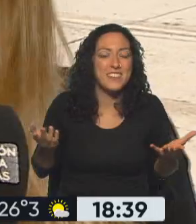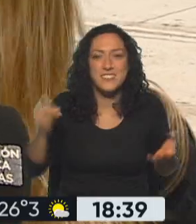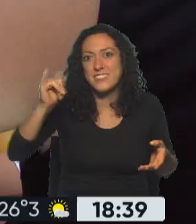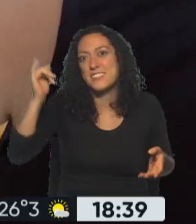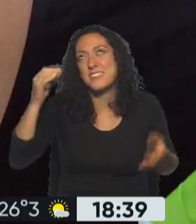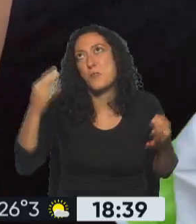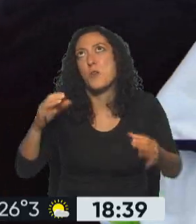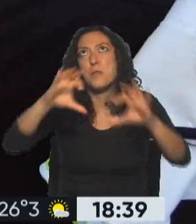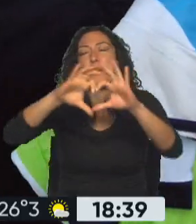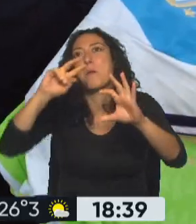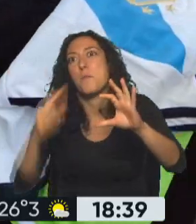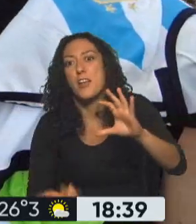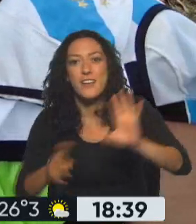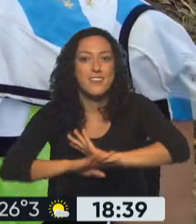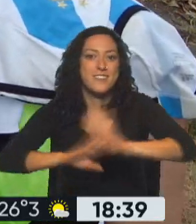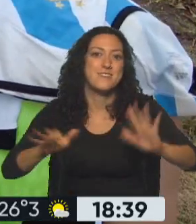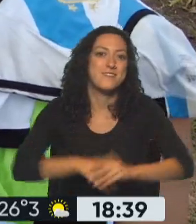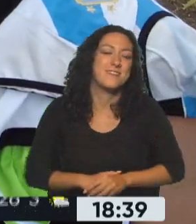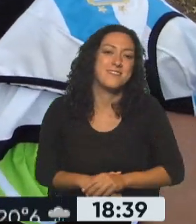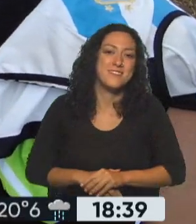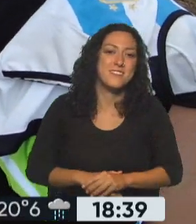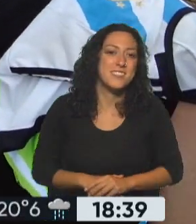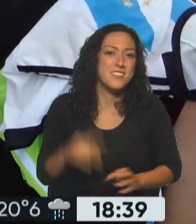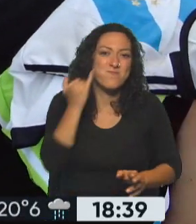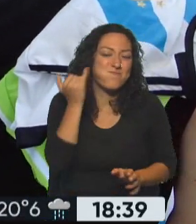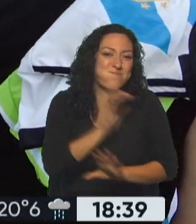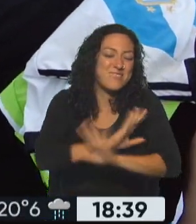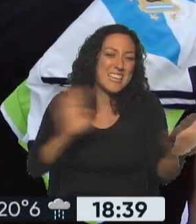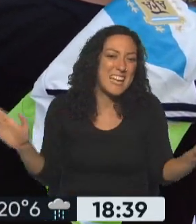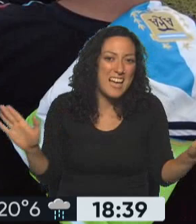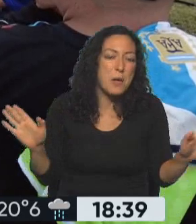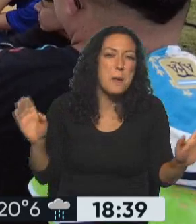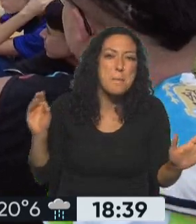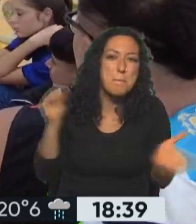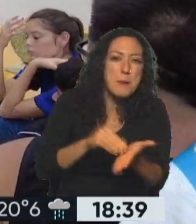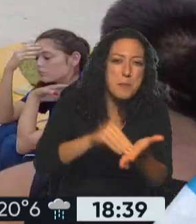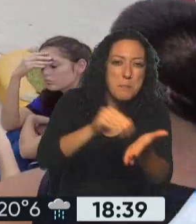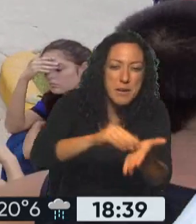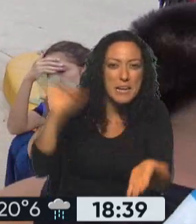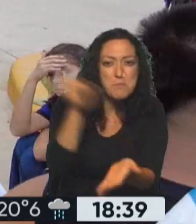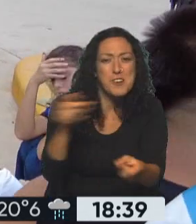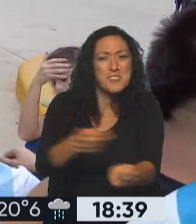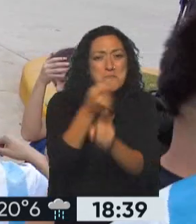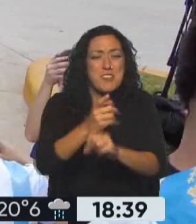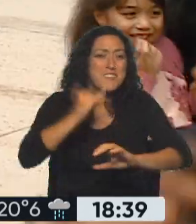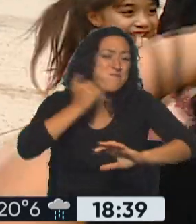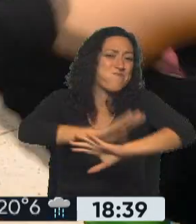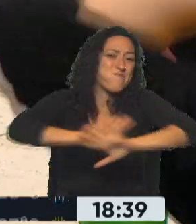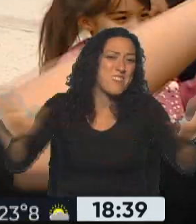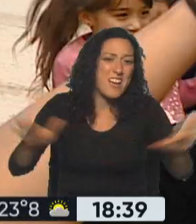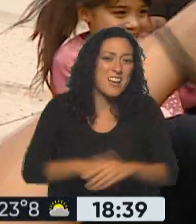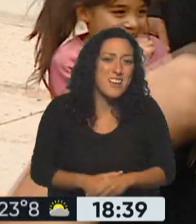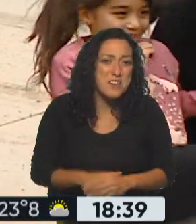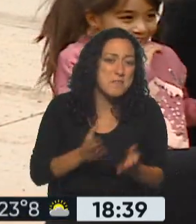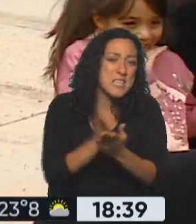frente de Di María. No tocó el cielo con las manos, lo traspasó, lo rompió. Ya creo que no hay más nada que pueda hacer. Ya llegó a la gloria eterna y ahora simplemente le